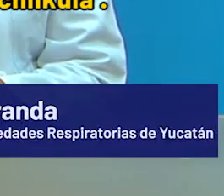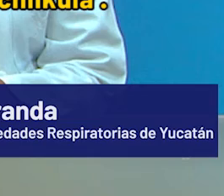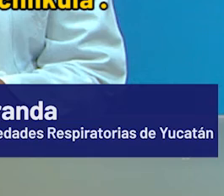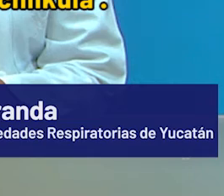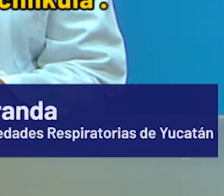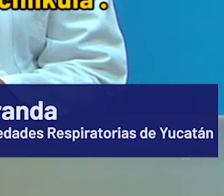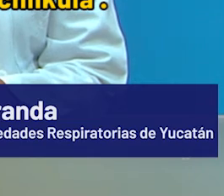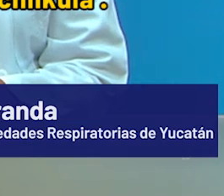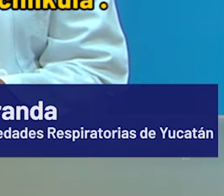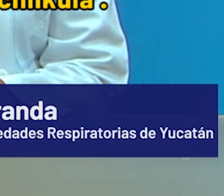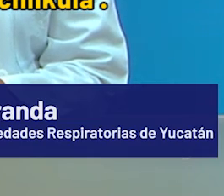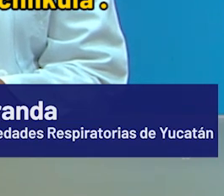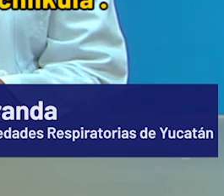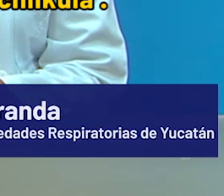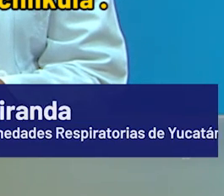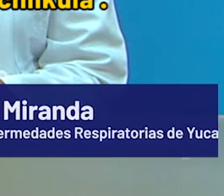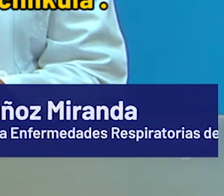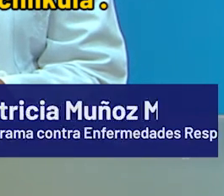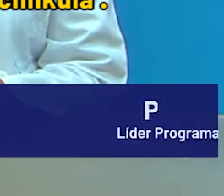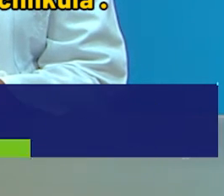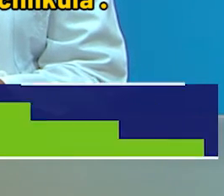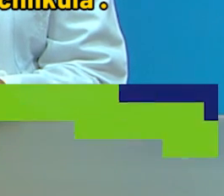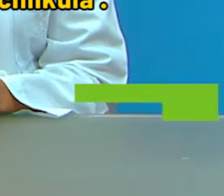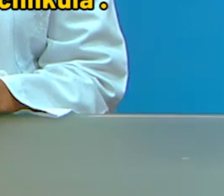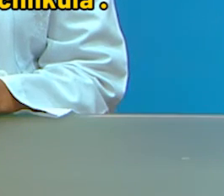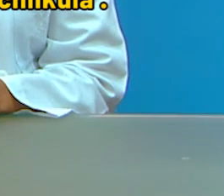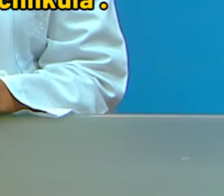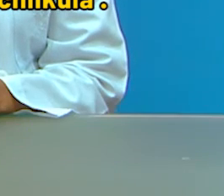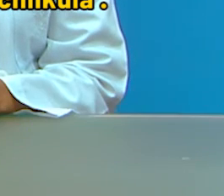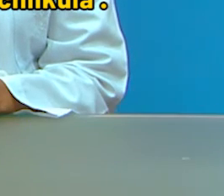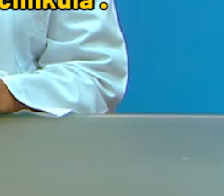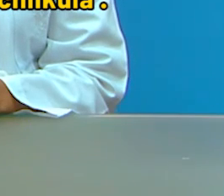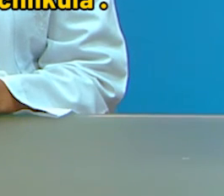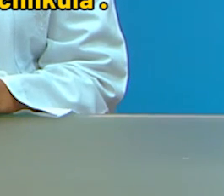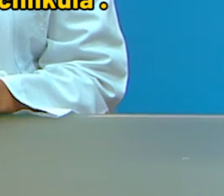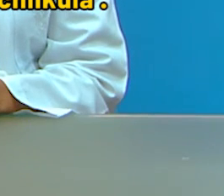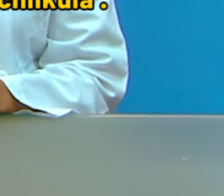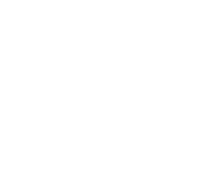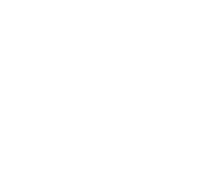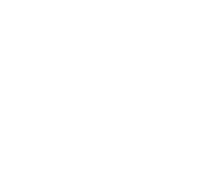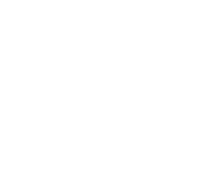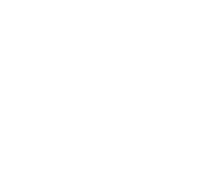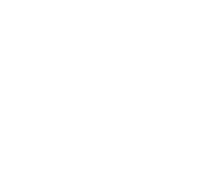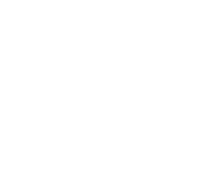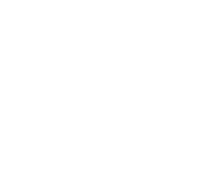Estaremos actualizando esta información todos los días por este mismo medio. Muchas gracias.